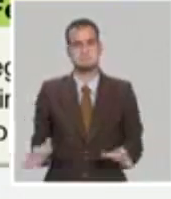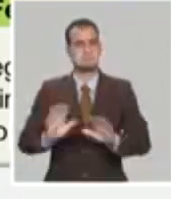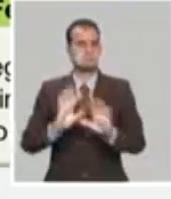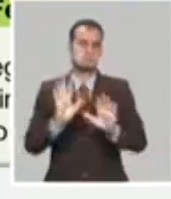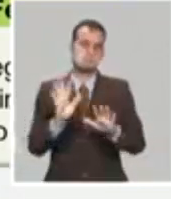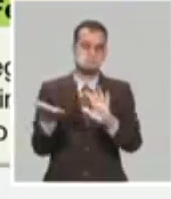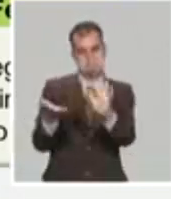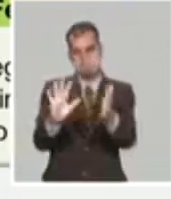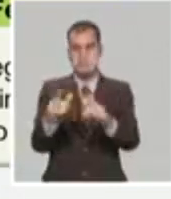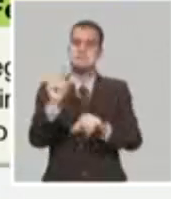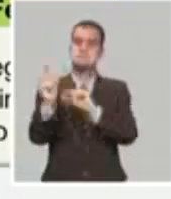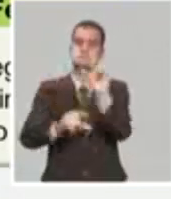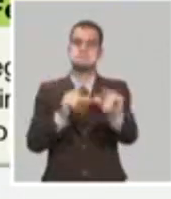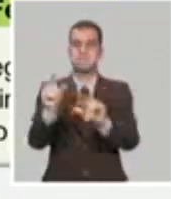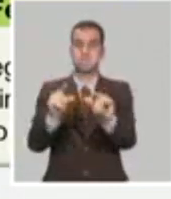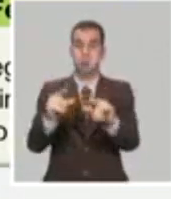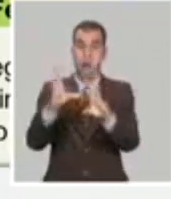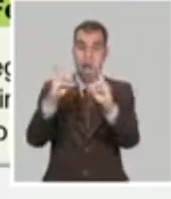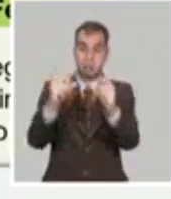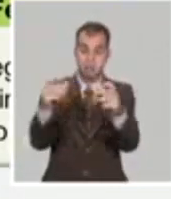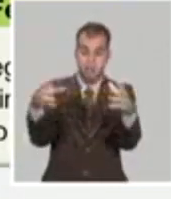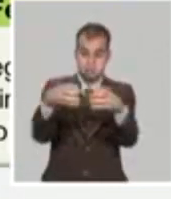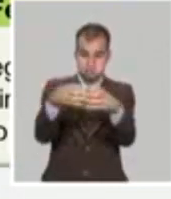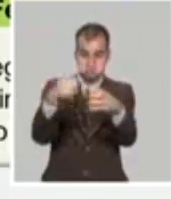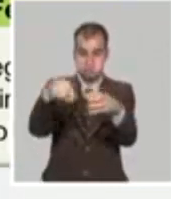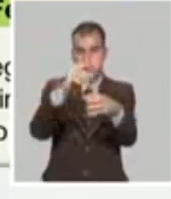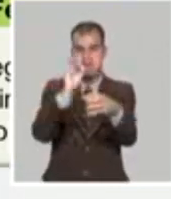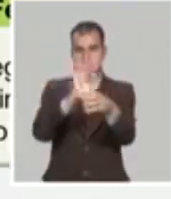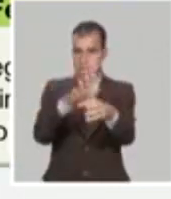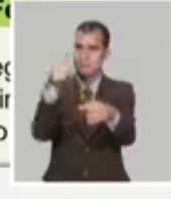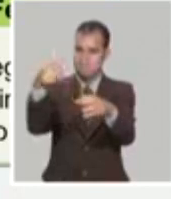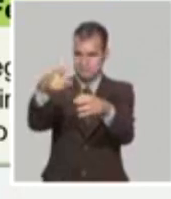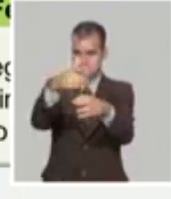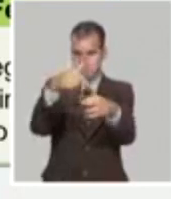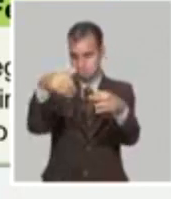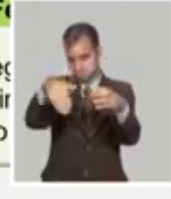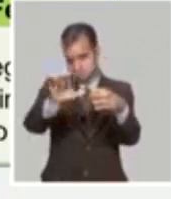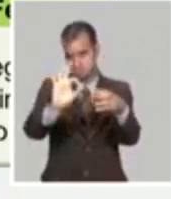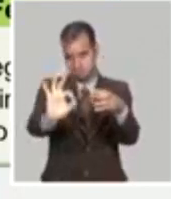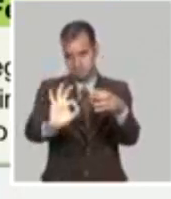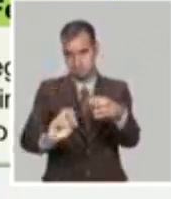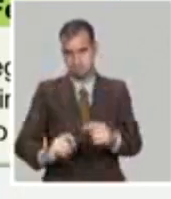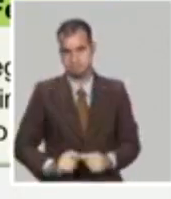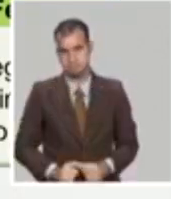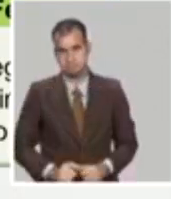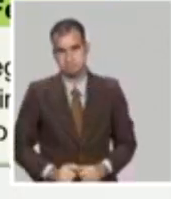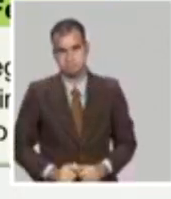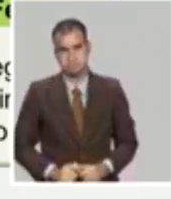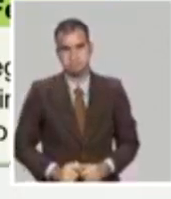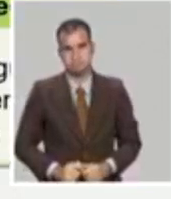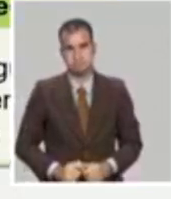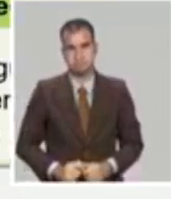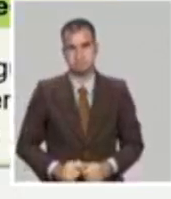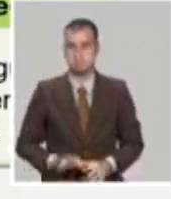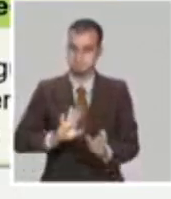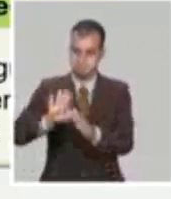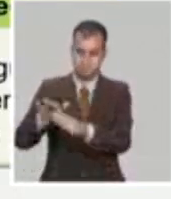estimados de personas que vamos a intervenir en esta etapa. vamos a intervenir